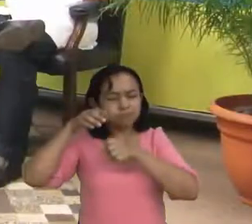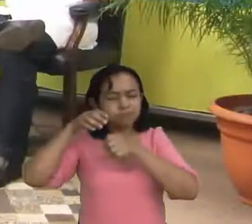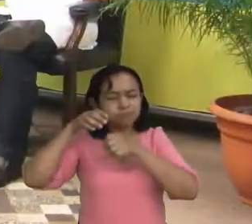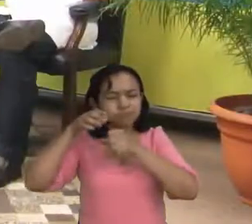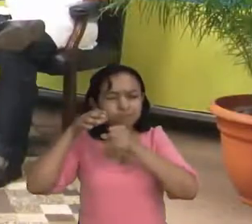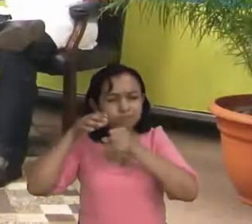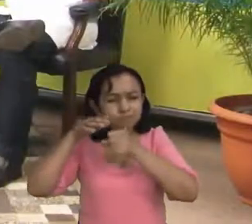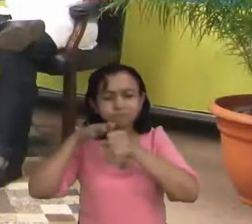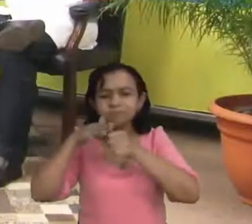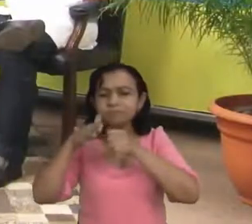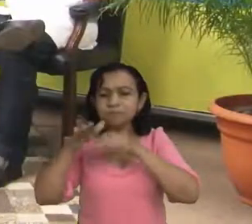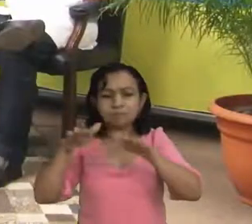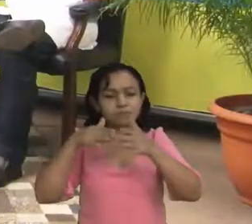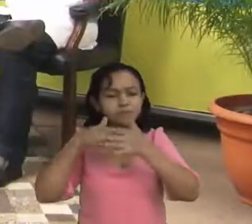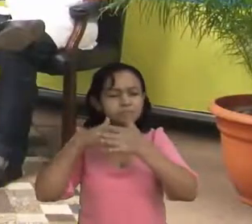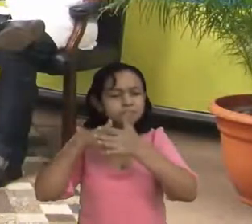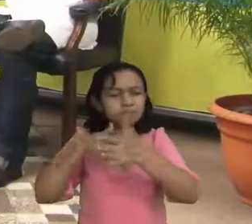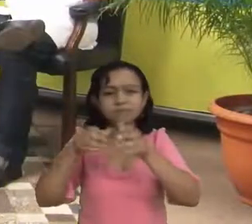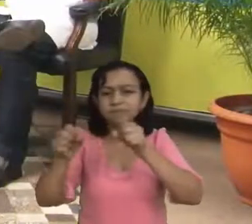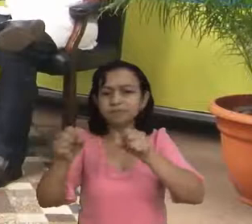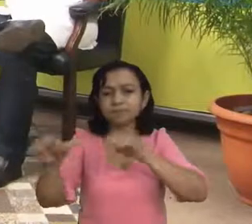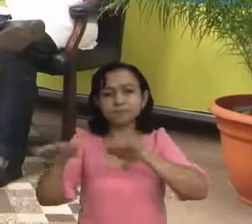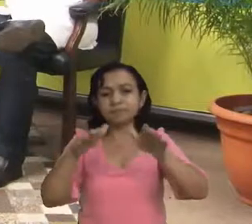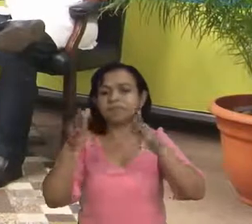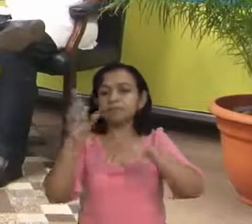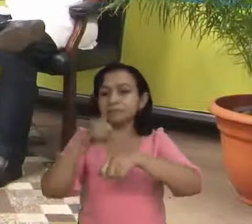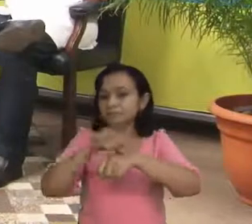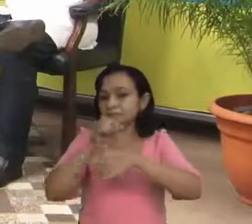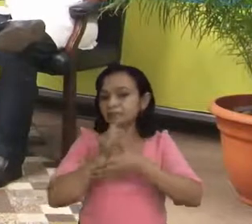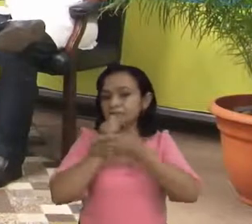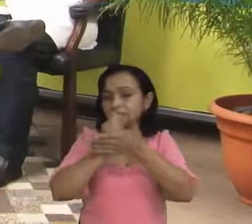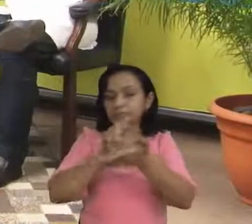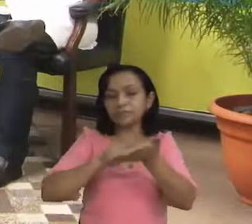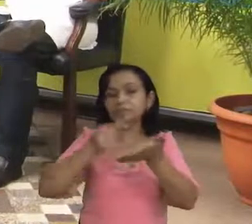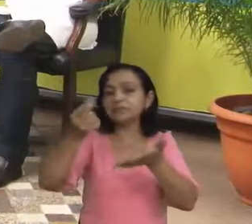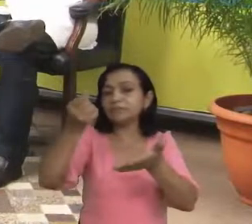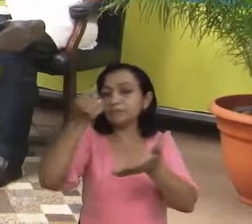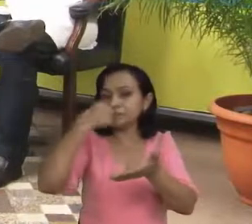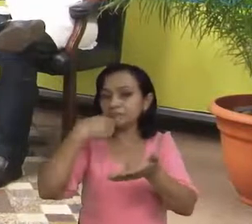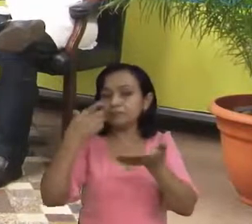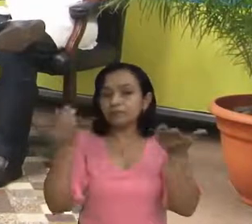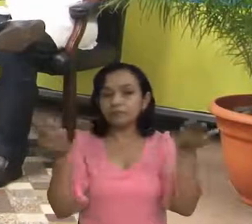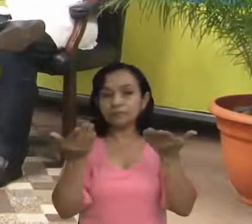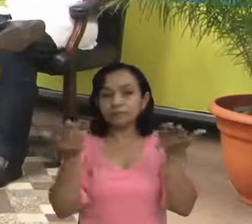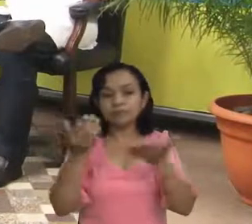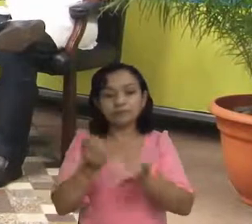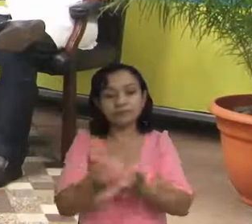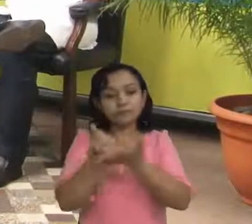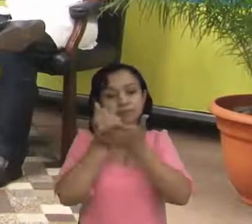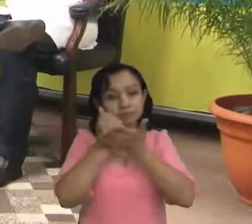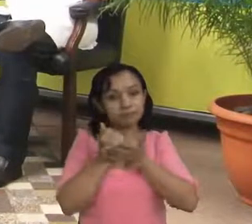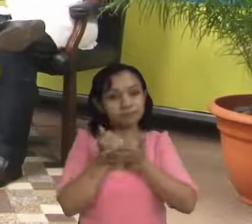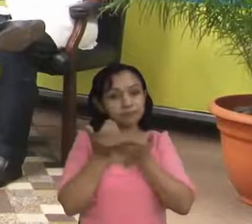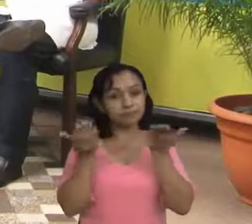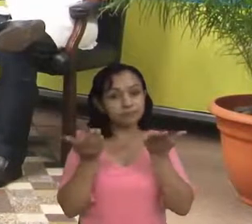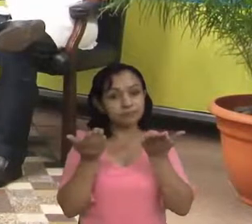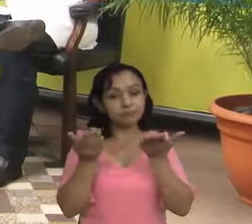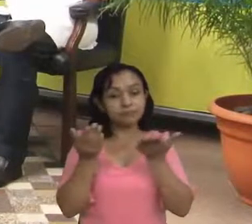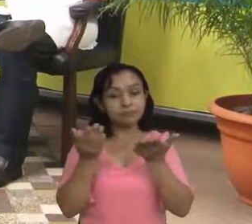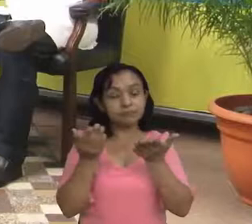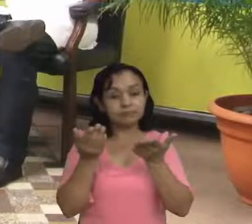al doctor. No vamos a hablar de automedicarse, sino de ayudarse para mientras llega al